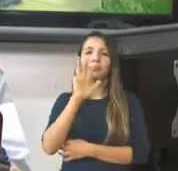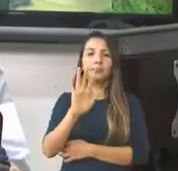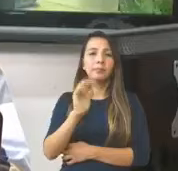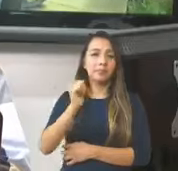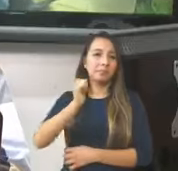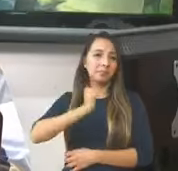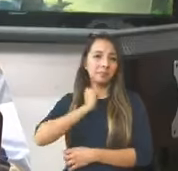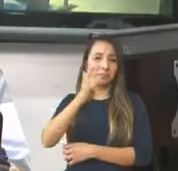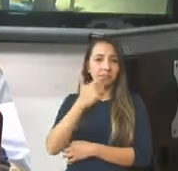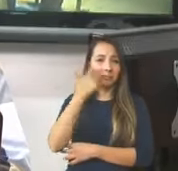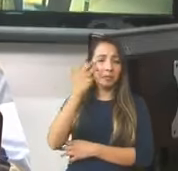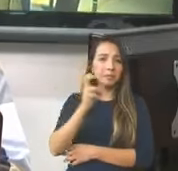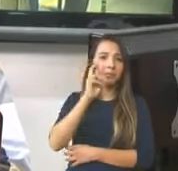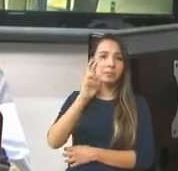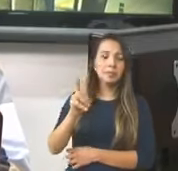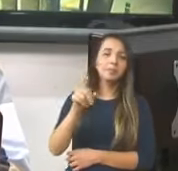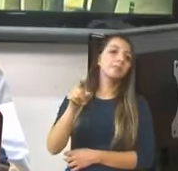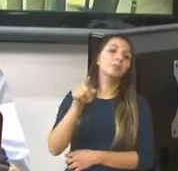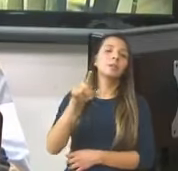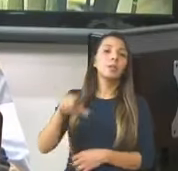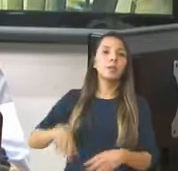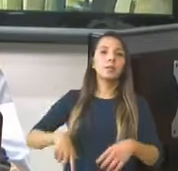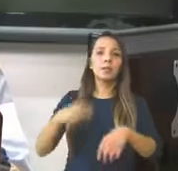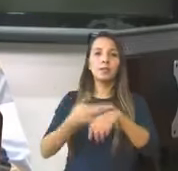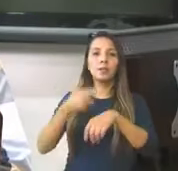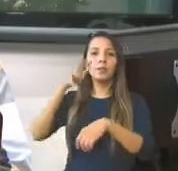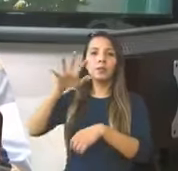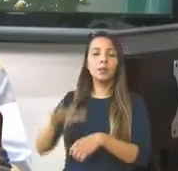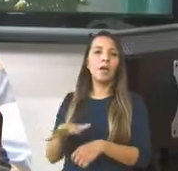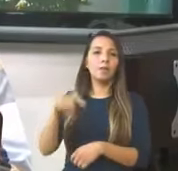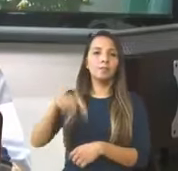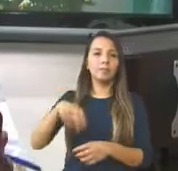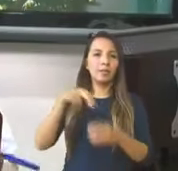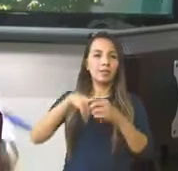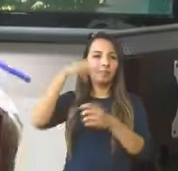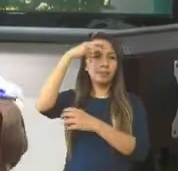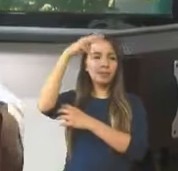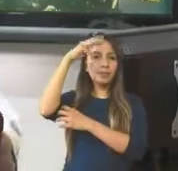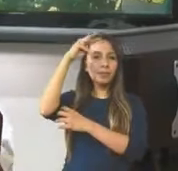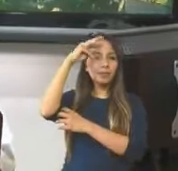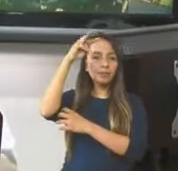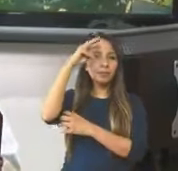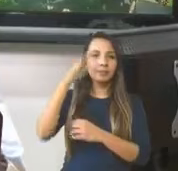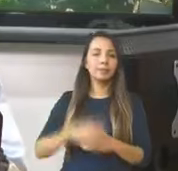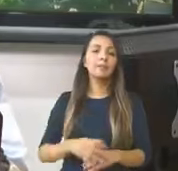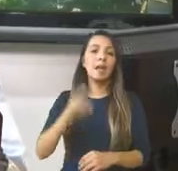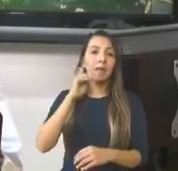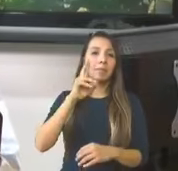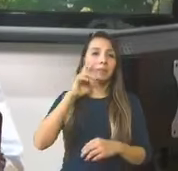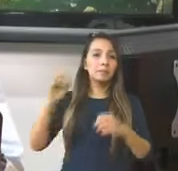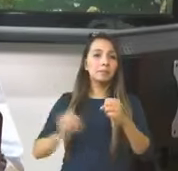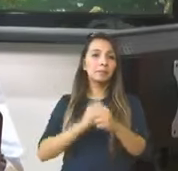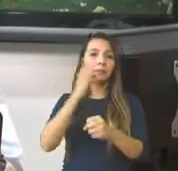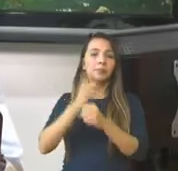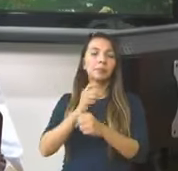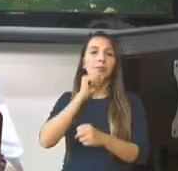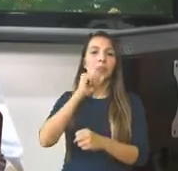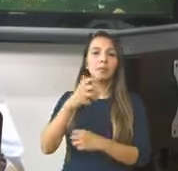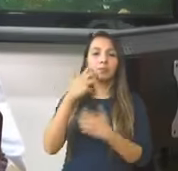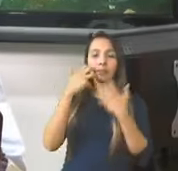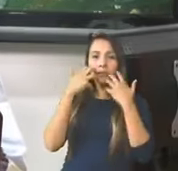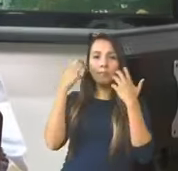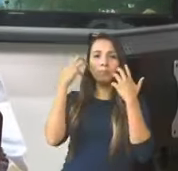vemos la ceremonia del grito de la gobernadora aquí en Mexicali, y si hay la oportunidad también pasamos lo de la ceremonia del grito